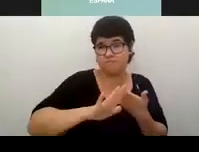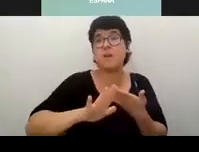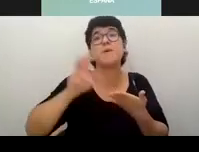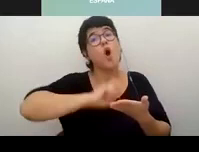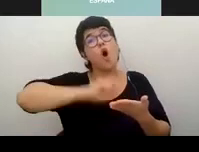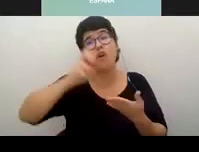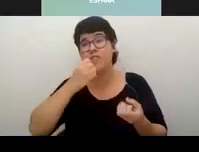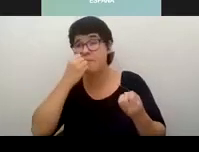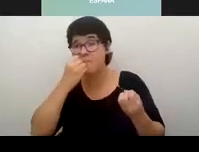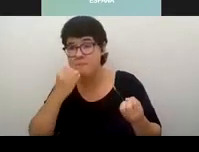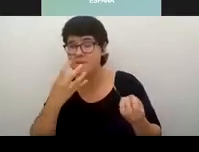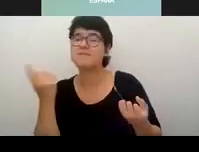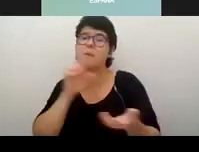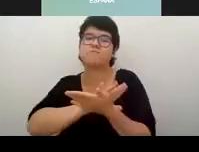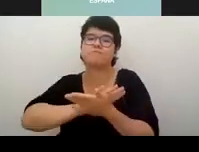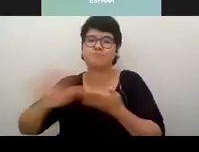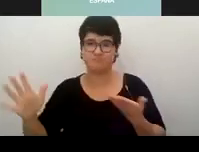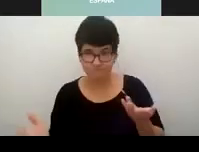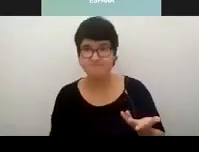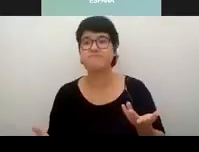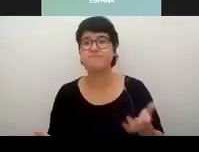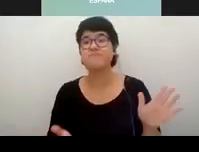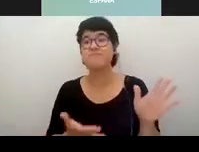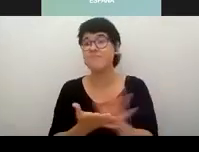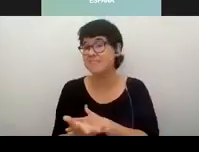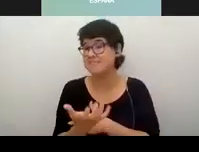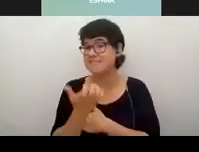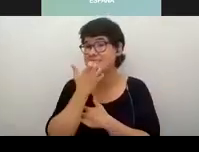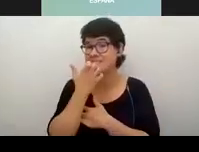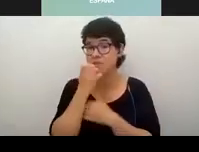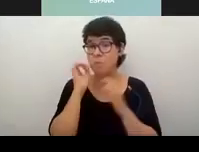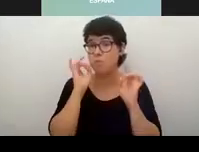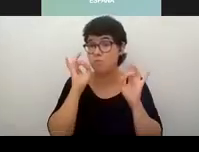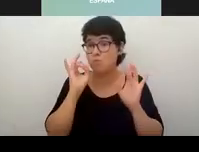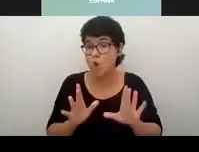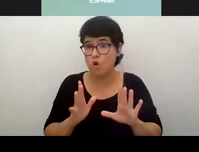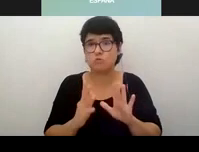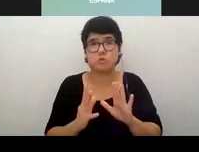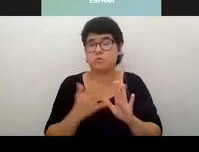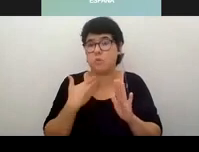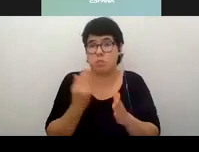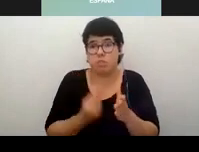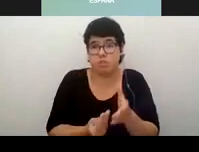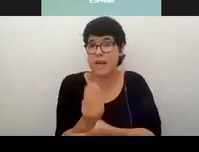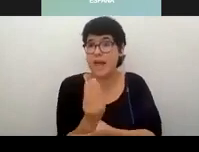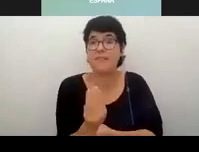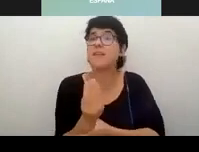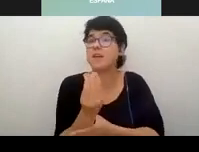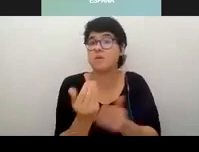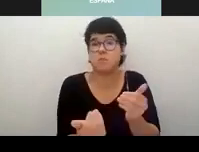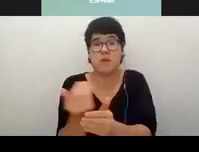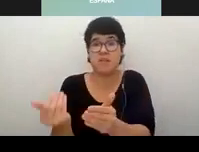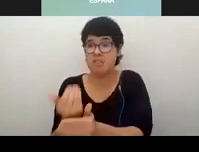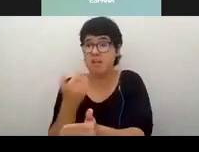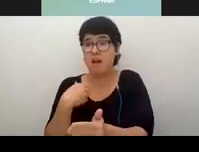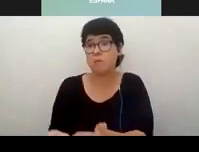microbiota. De forma que una toma antibiótica más o menos precoz, es decir, en los primeros días de vida, puede condicionar una